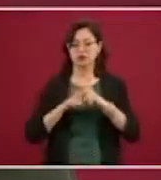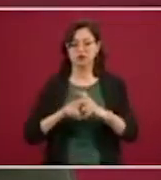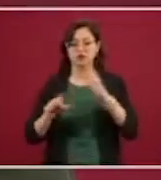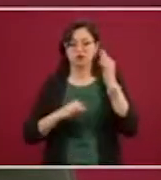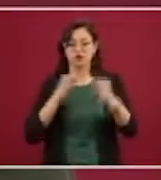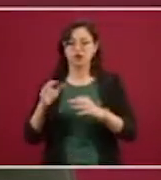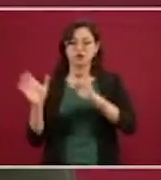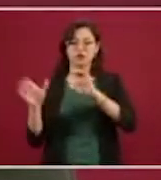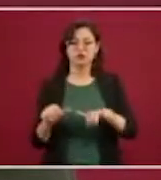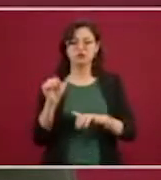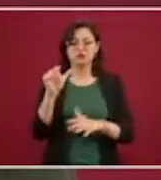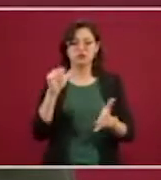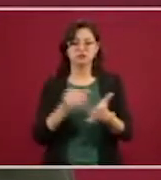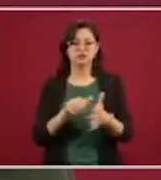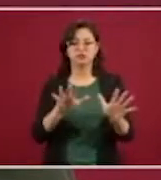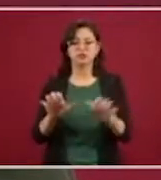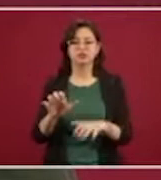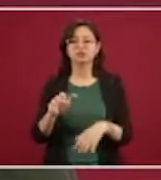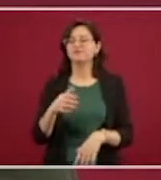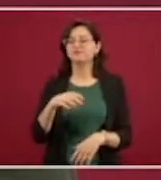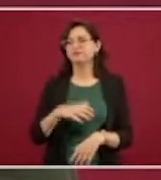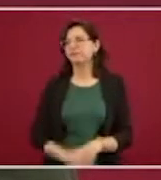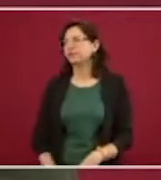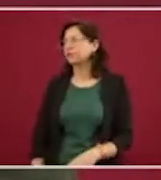hoy 6.548